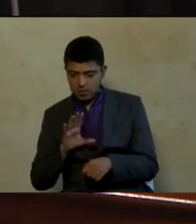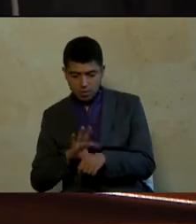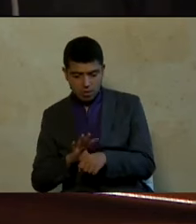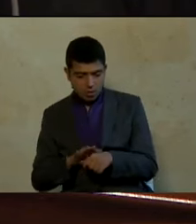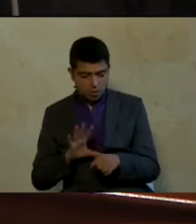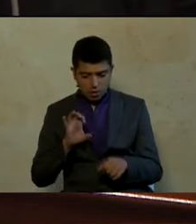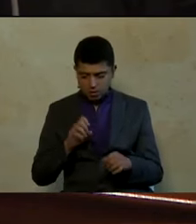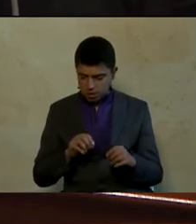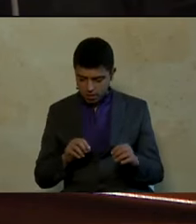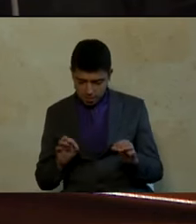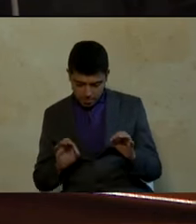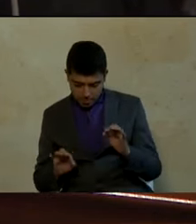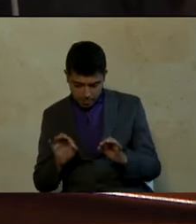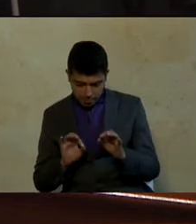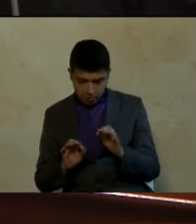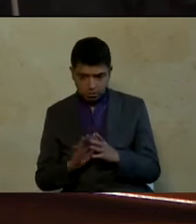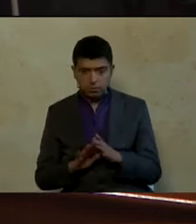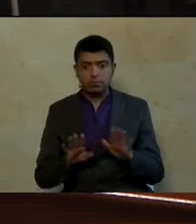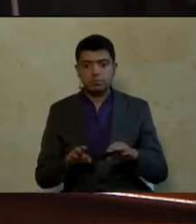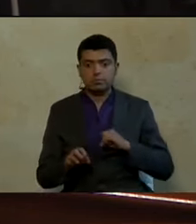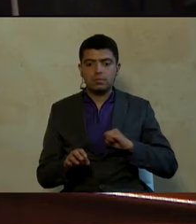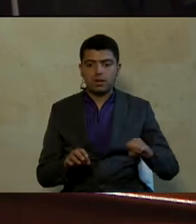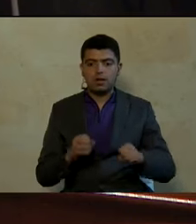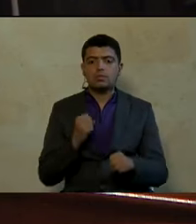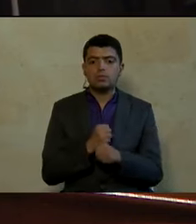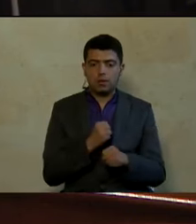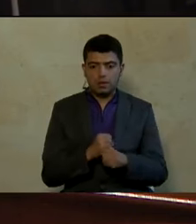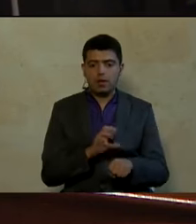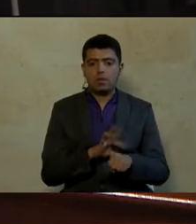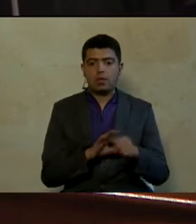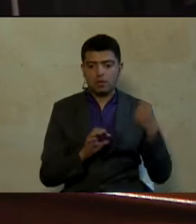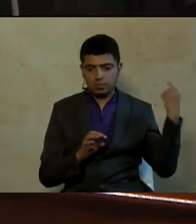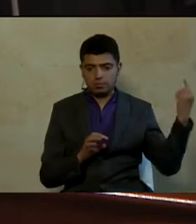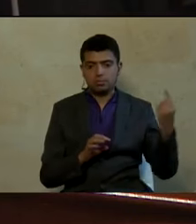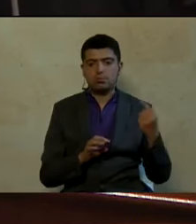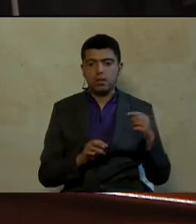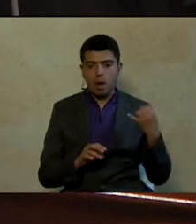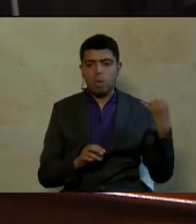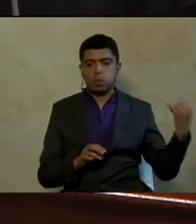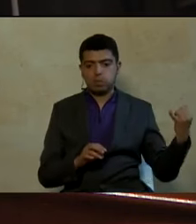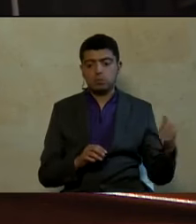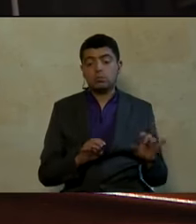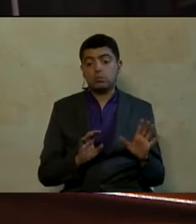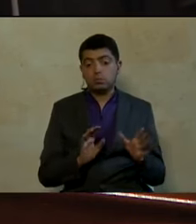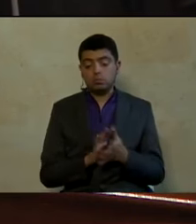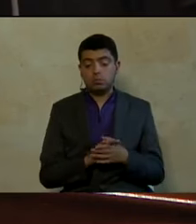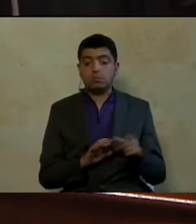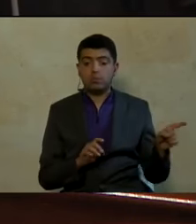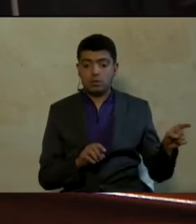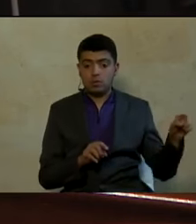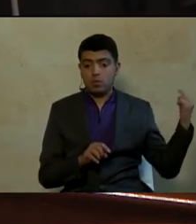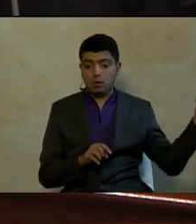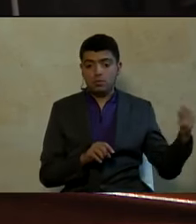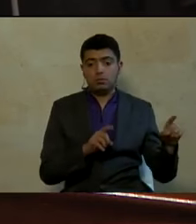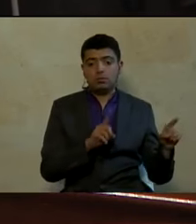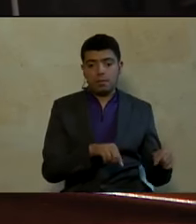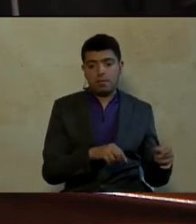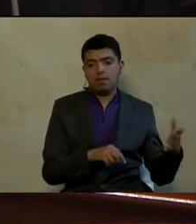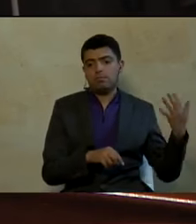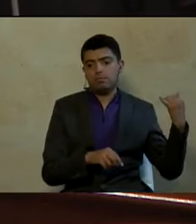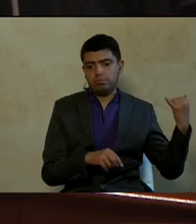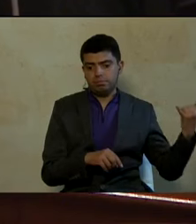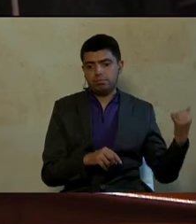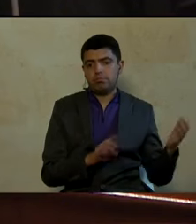cáncer que el derecho al trabajo de los médicos m generales y sean solo ellos o también ellos corrijo también los médicos